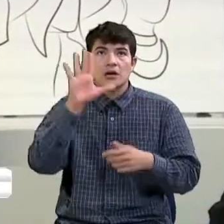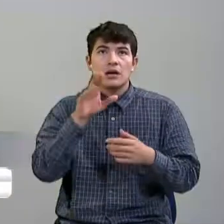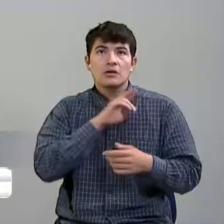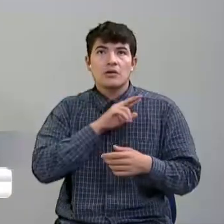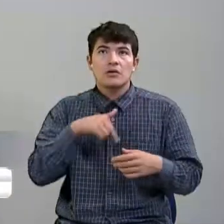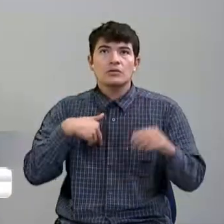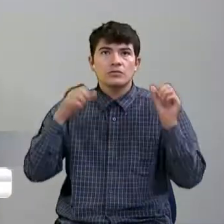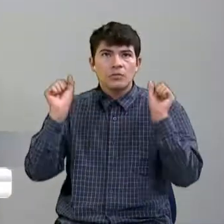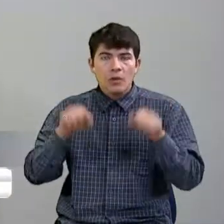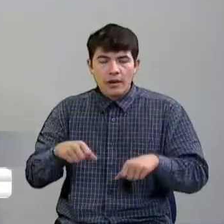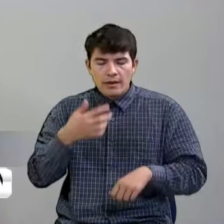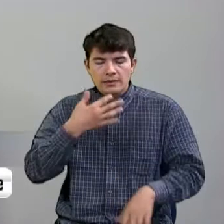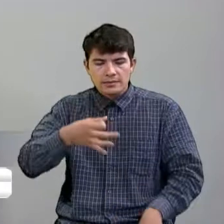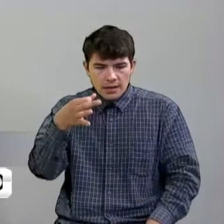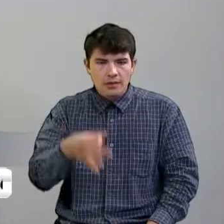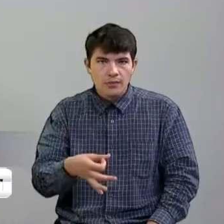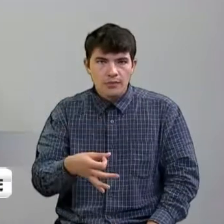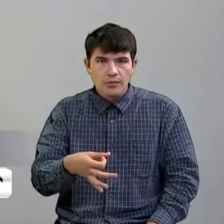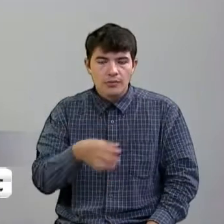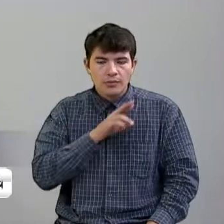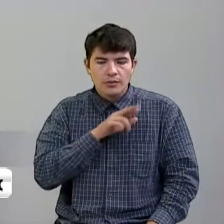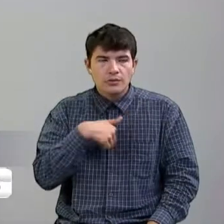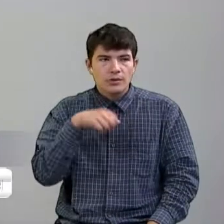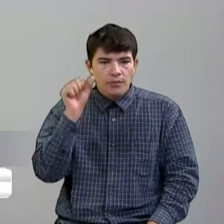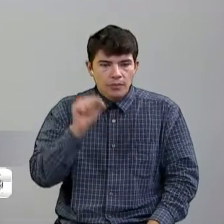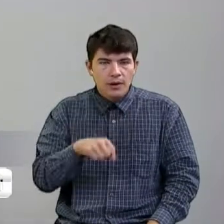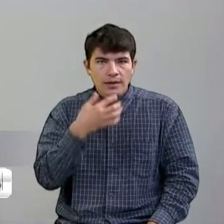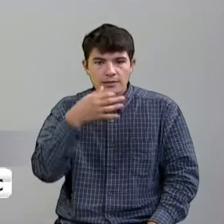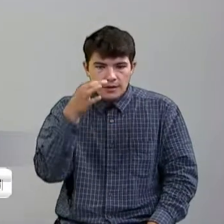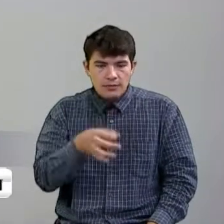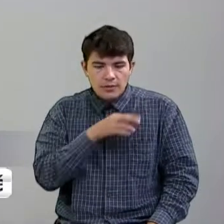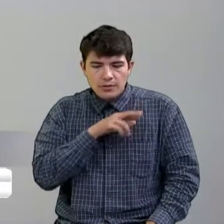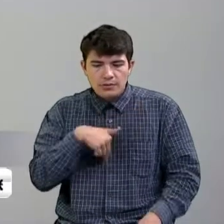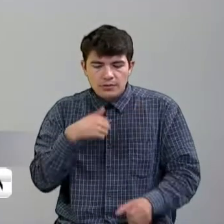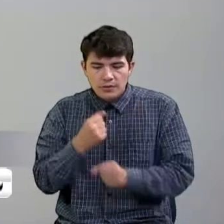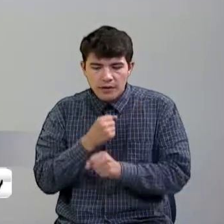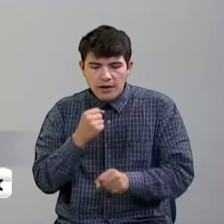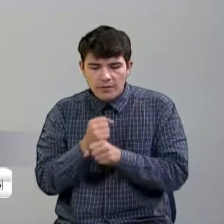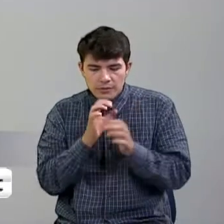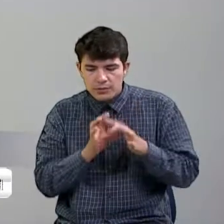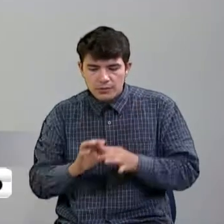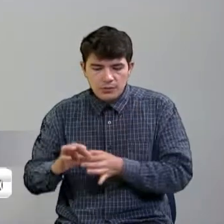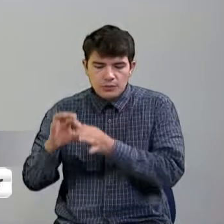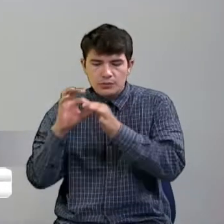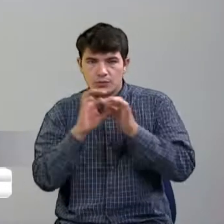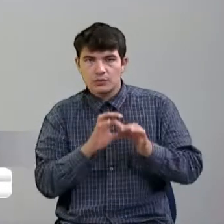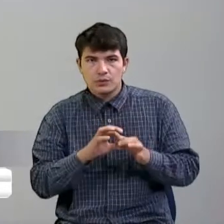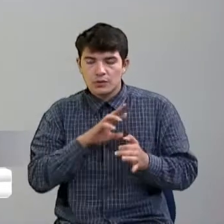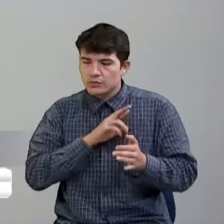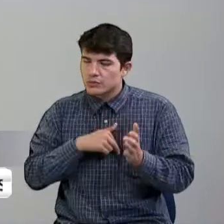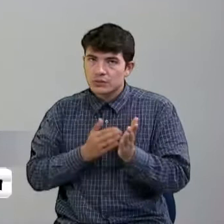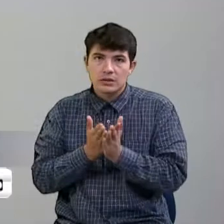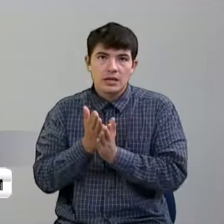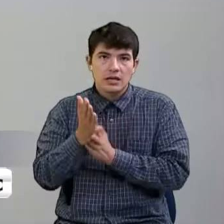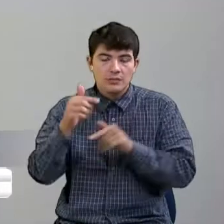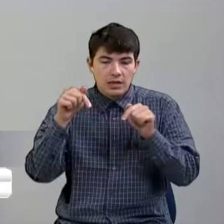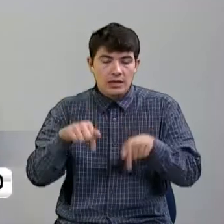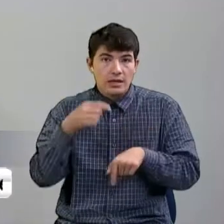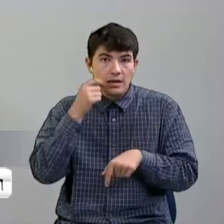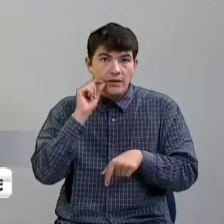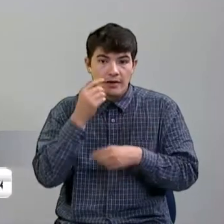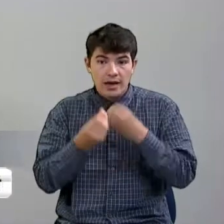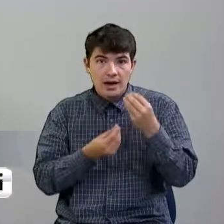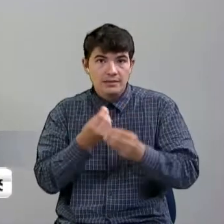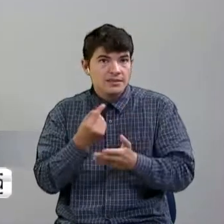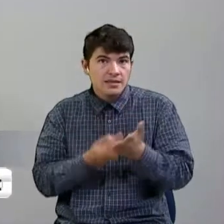estar seguros de que si trabajamos juntos seguiremos haciendo el café